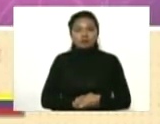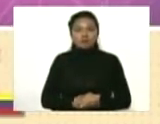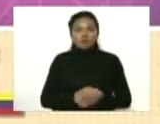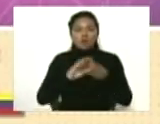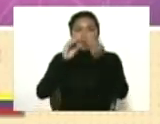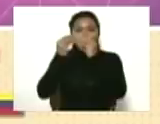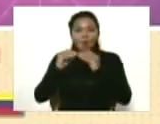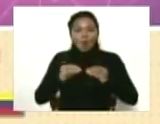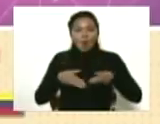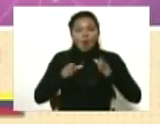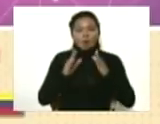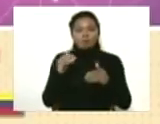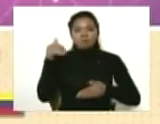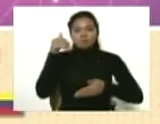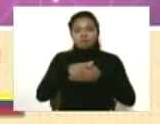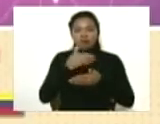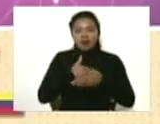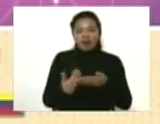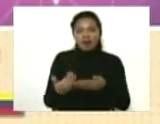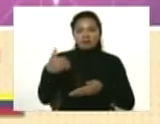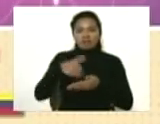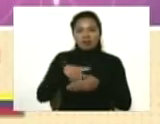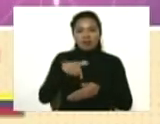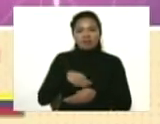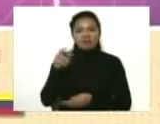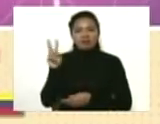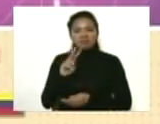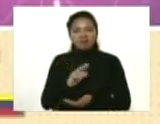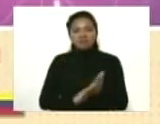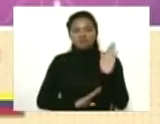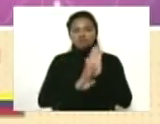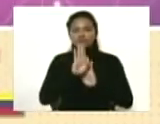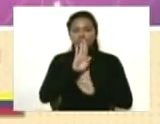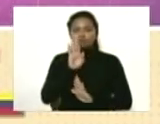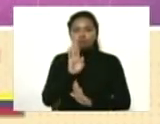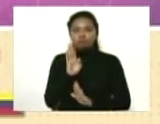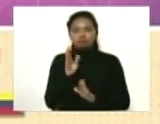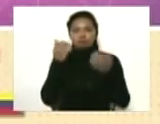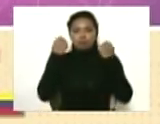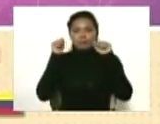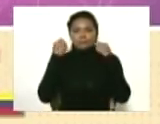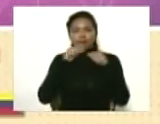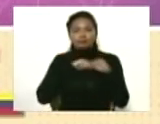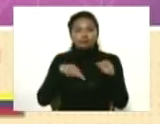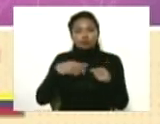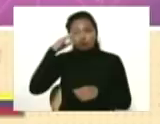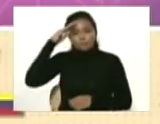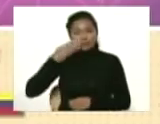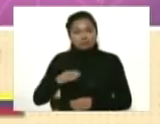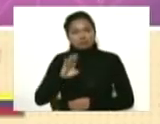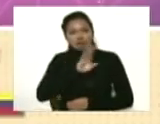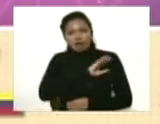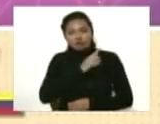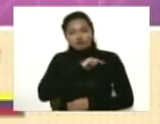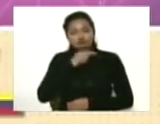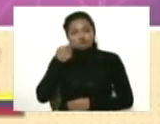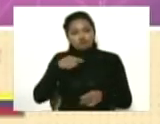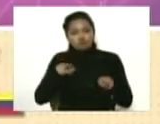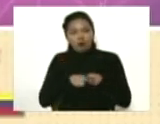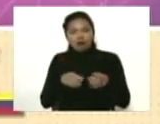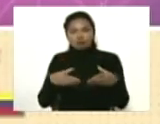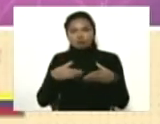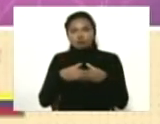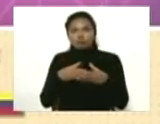de una intervención imperialista. Para incrementar el entrenamiento de nuestros milicianos, la milicia